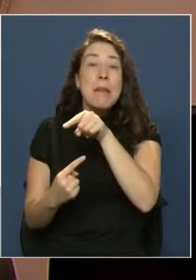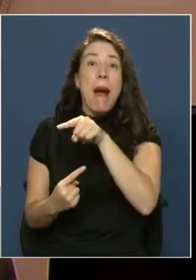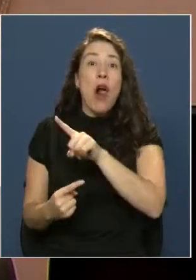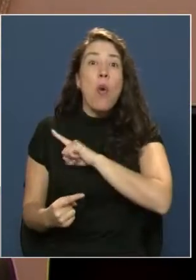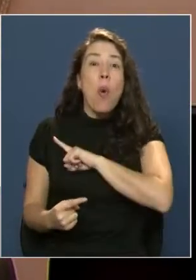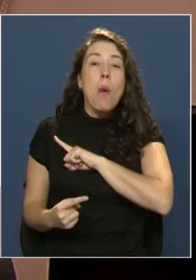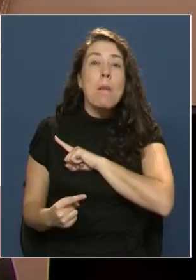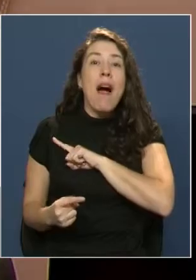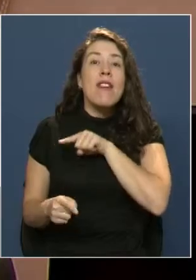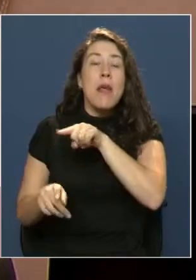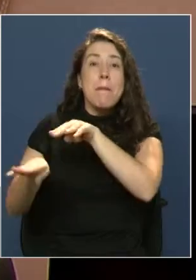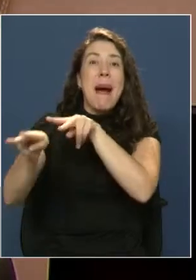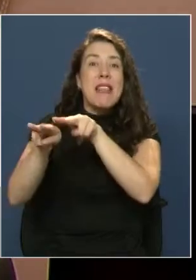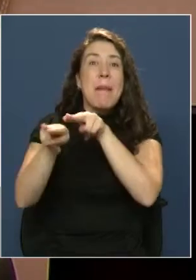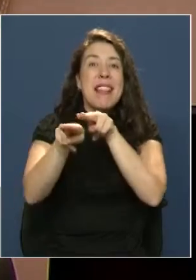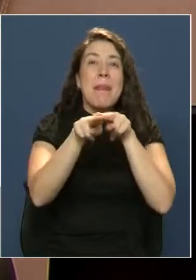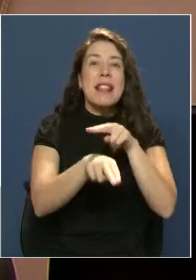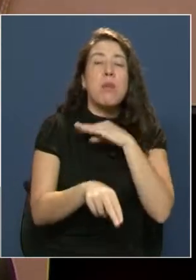de esta etnia.